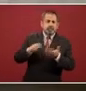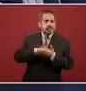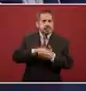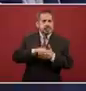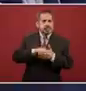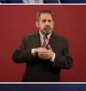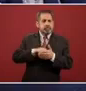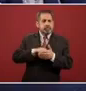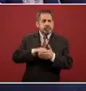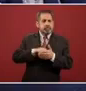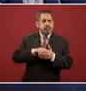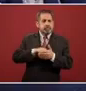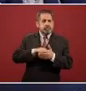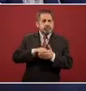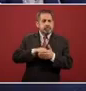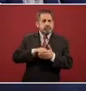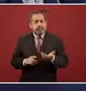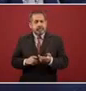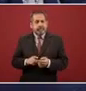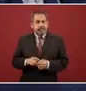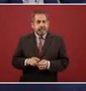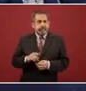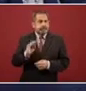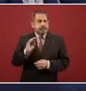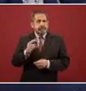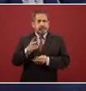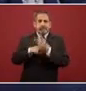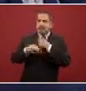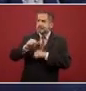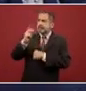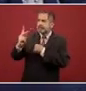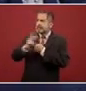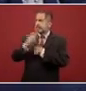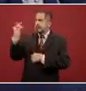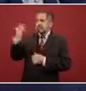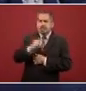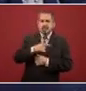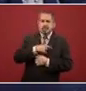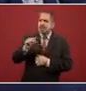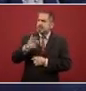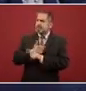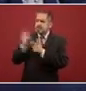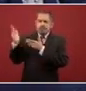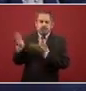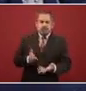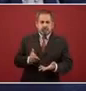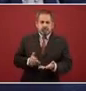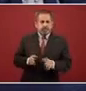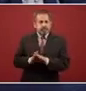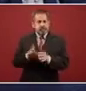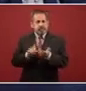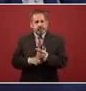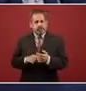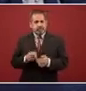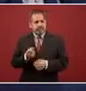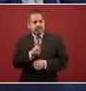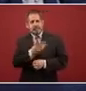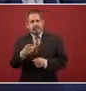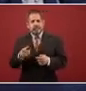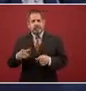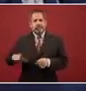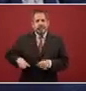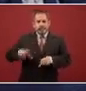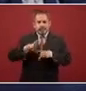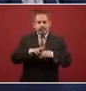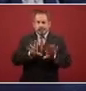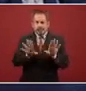o la idea pues que circula, ¿no?, de que vayan a suspender los vuelos que vienen de otros países, y que incluso se hable de formar un bloque de gobernadores para tomar